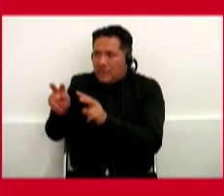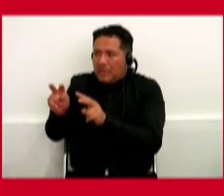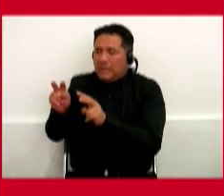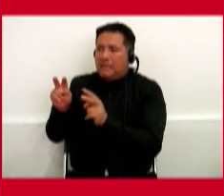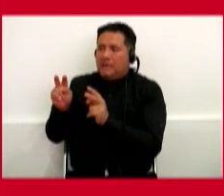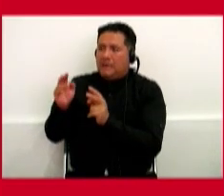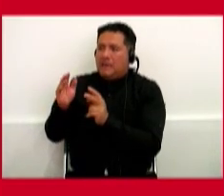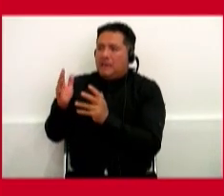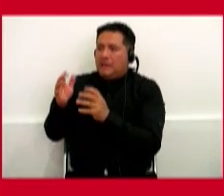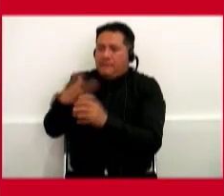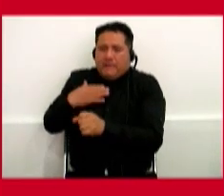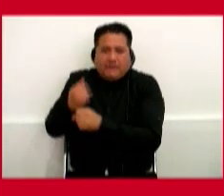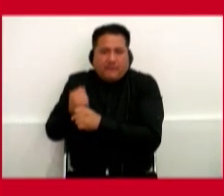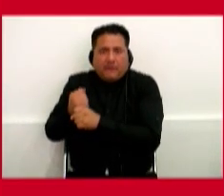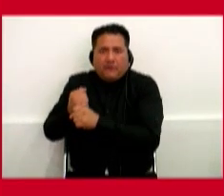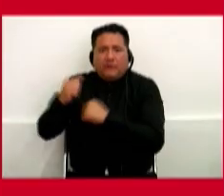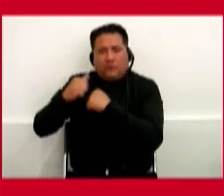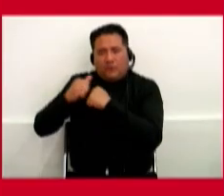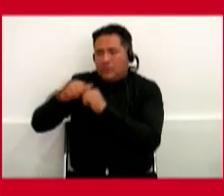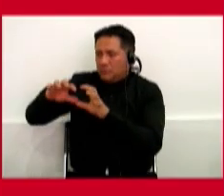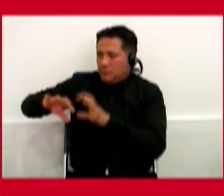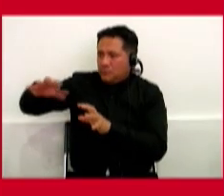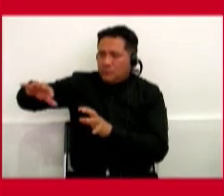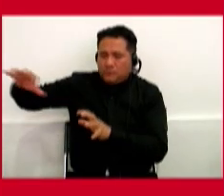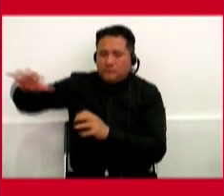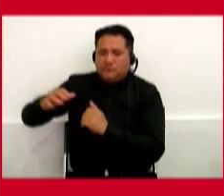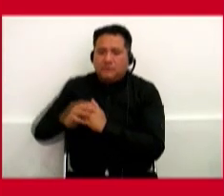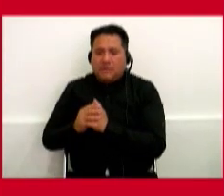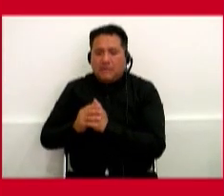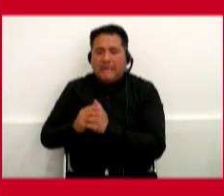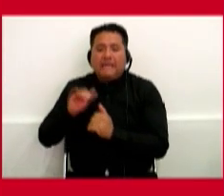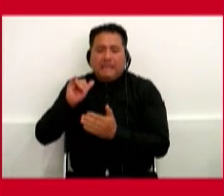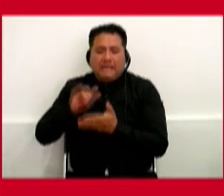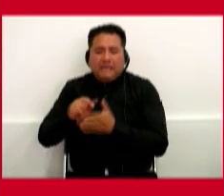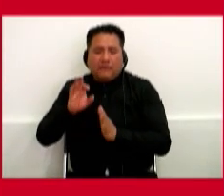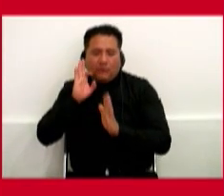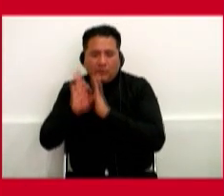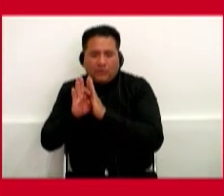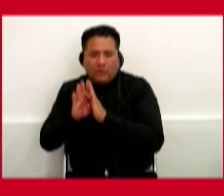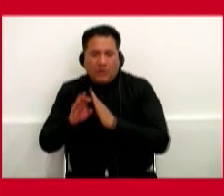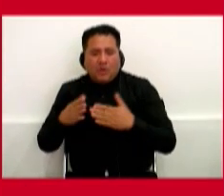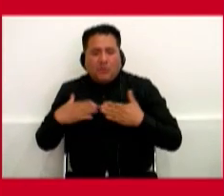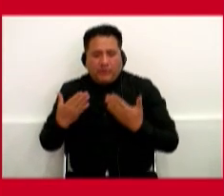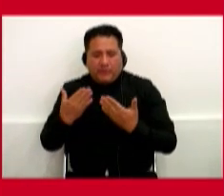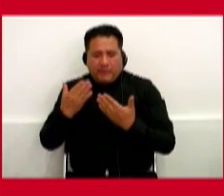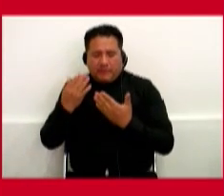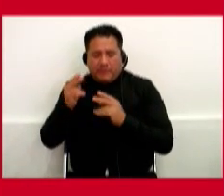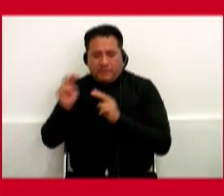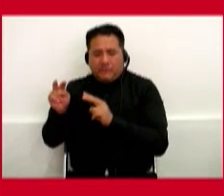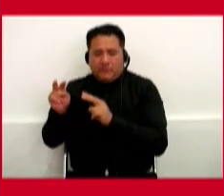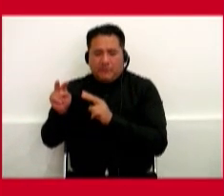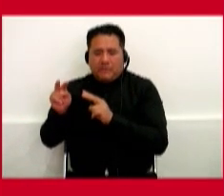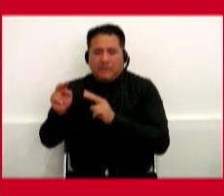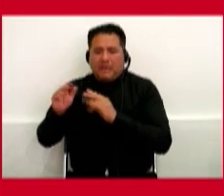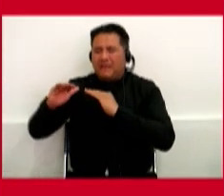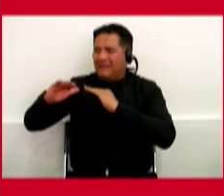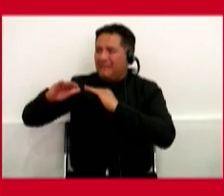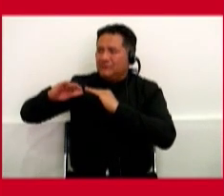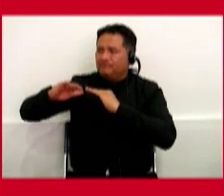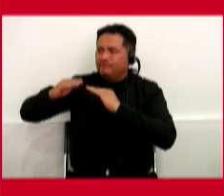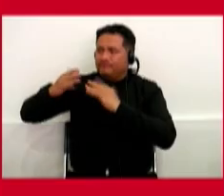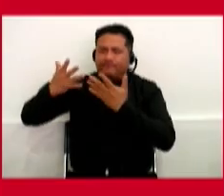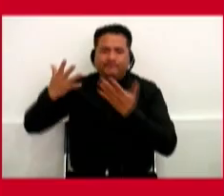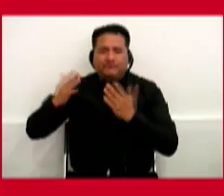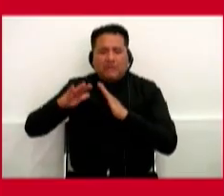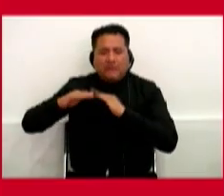¿no? También estas auditorías nos permiten mostrar que el análisis de respaldo es apropiado dentro de los límites del conocimiento, ¿no?